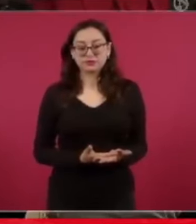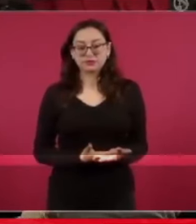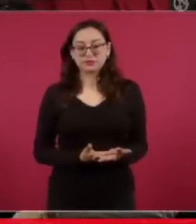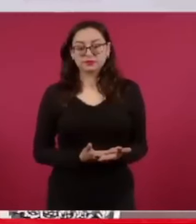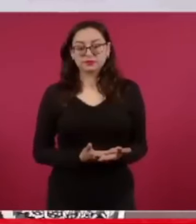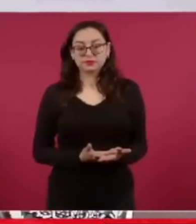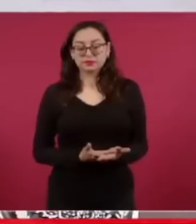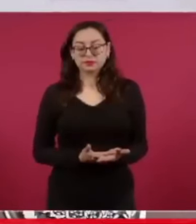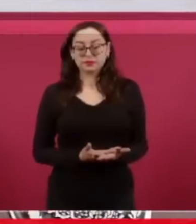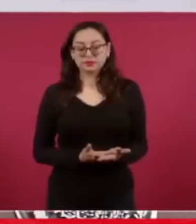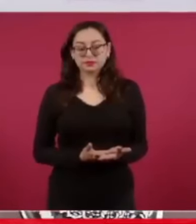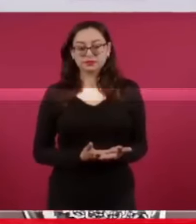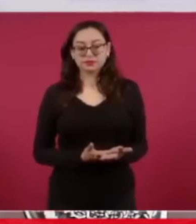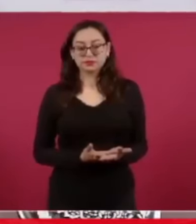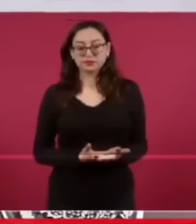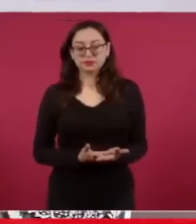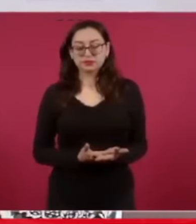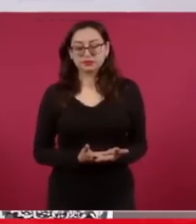se habló